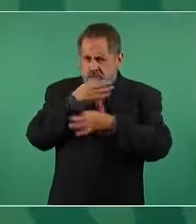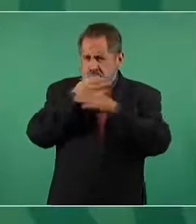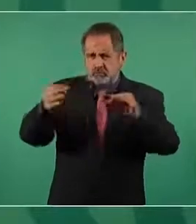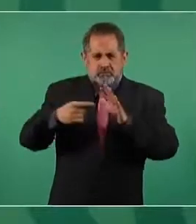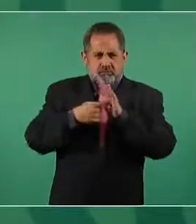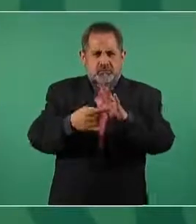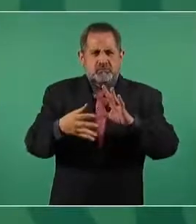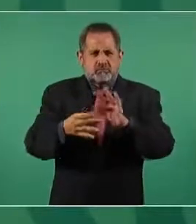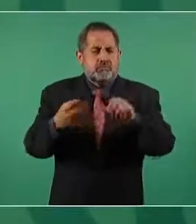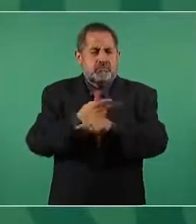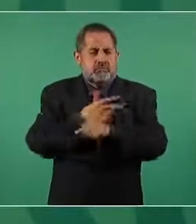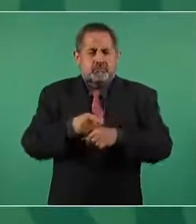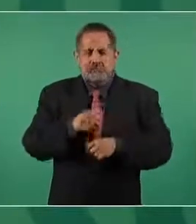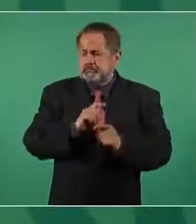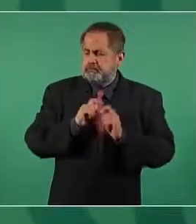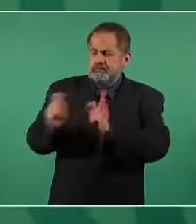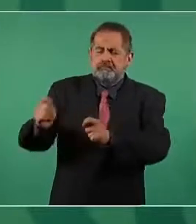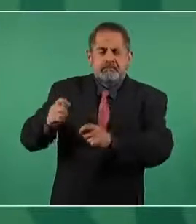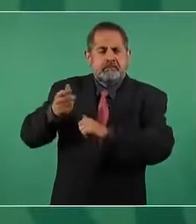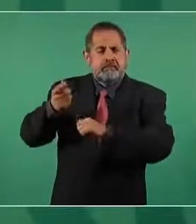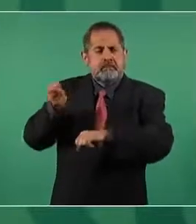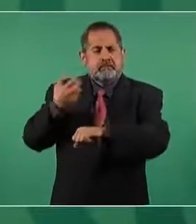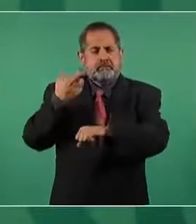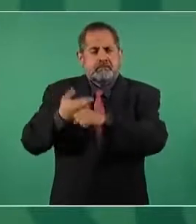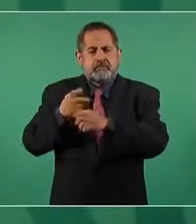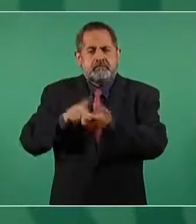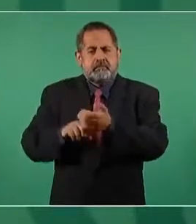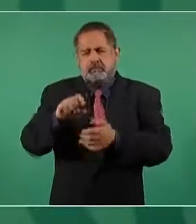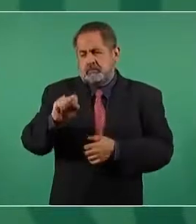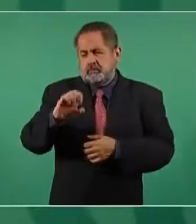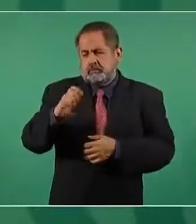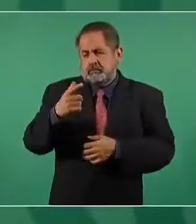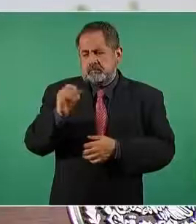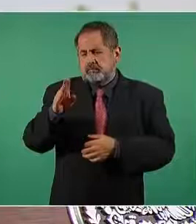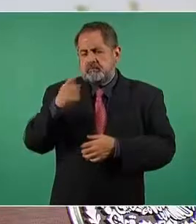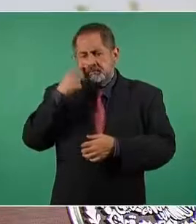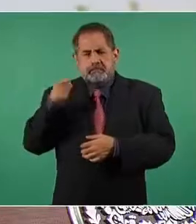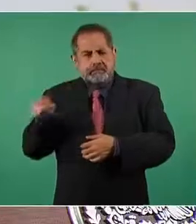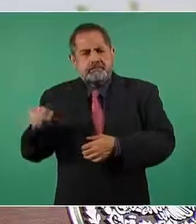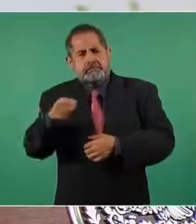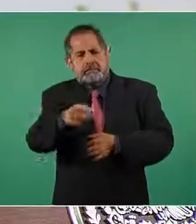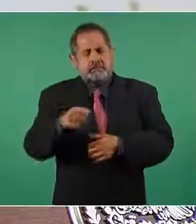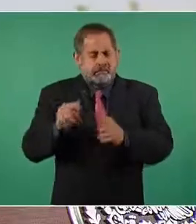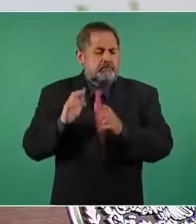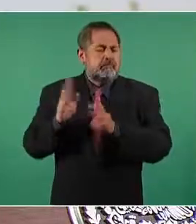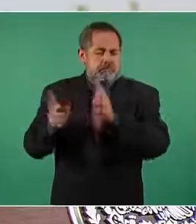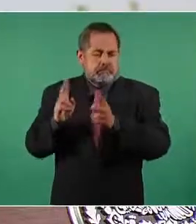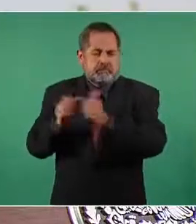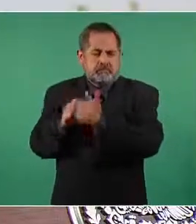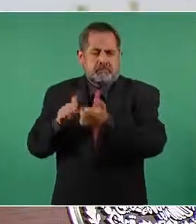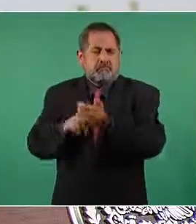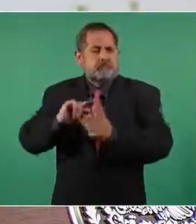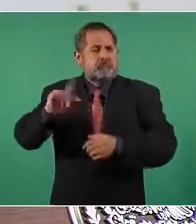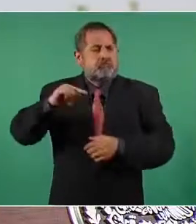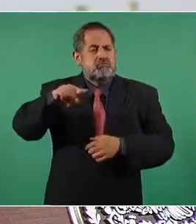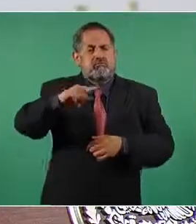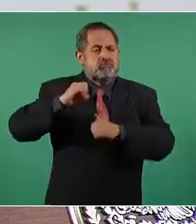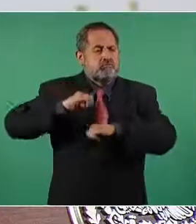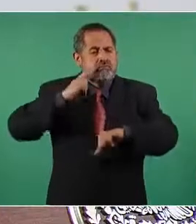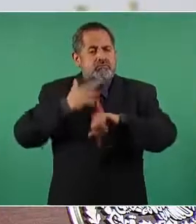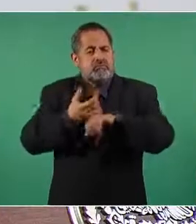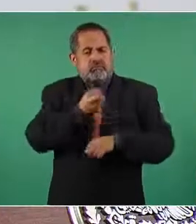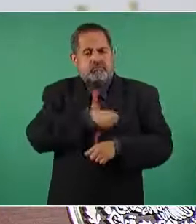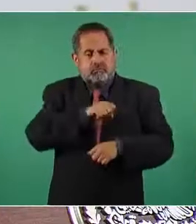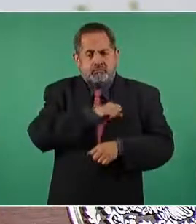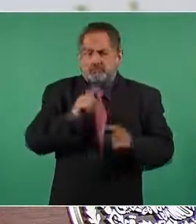conocer. Lo tiene el secretario de Gobernación, ya lo vio con las autoridades de salud